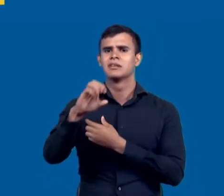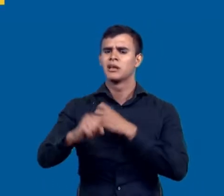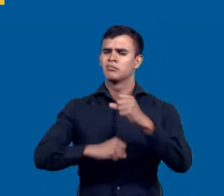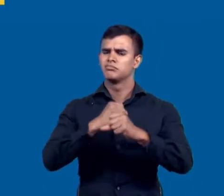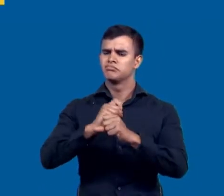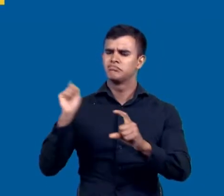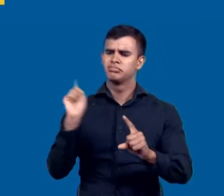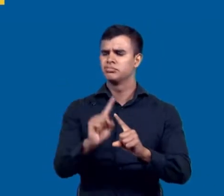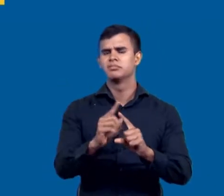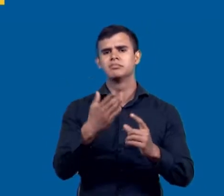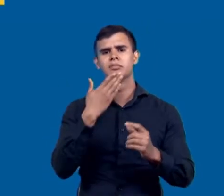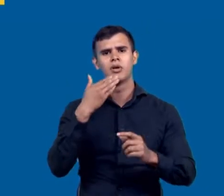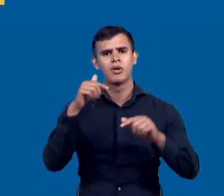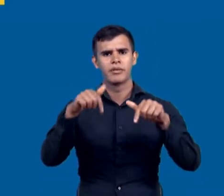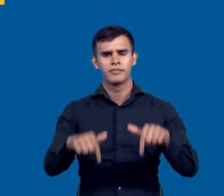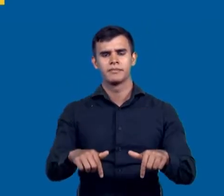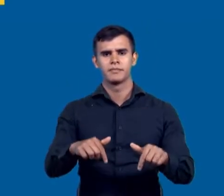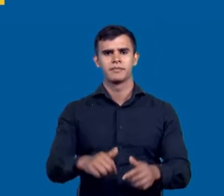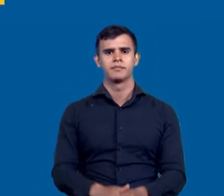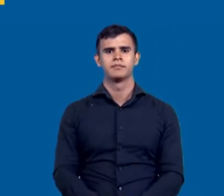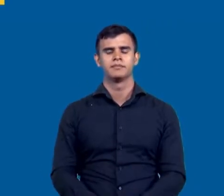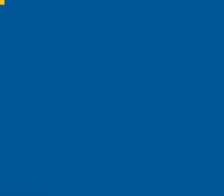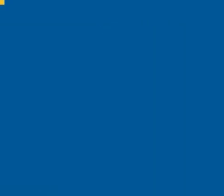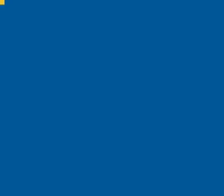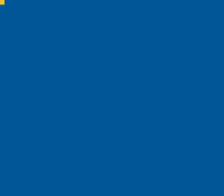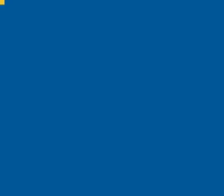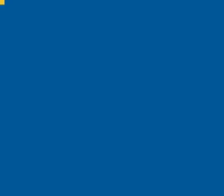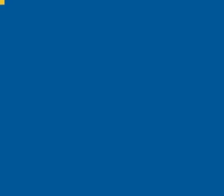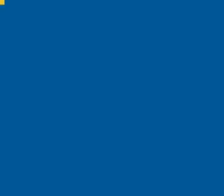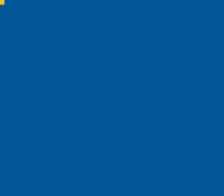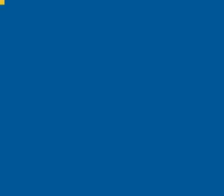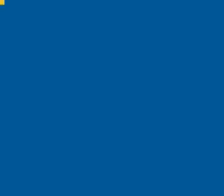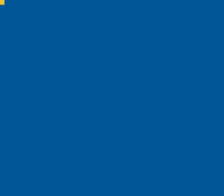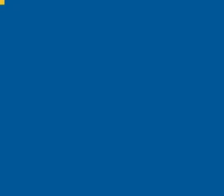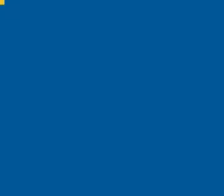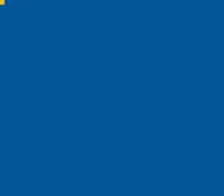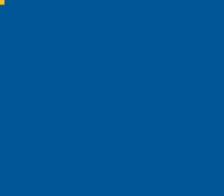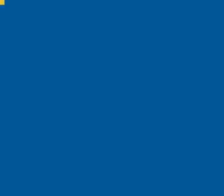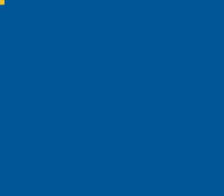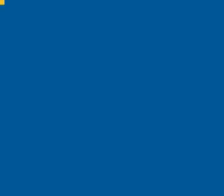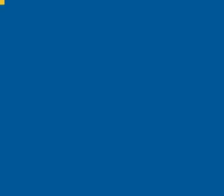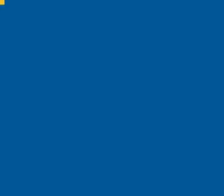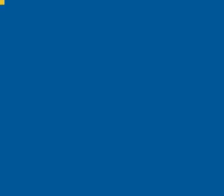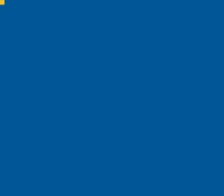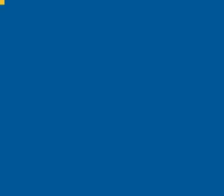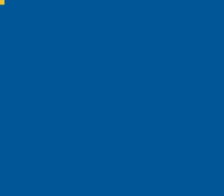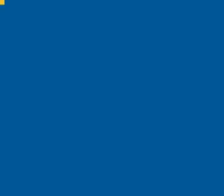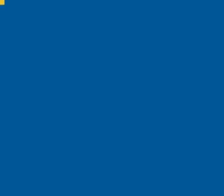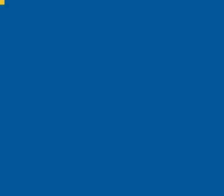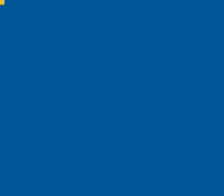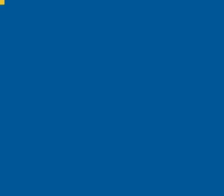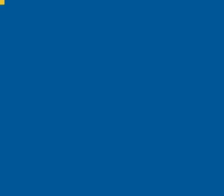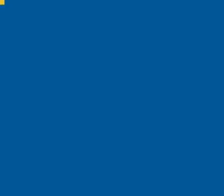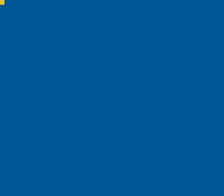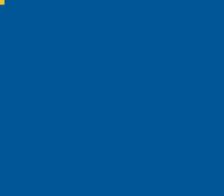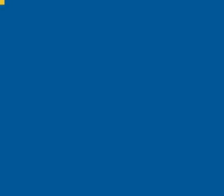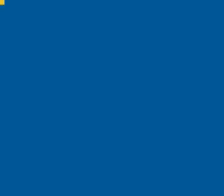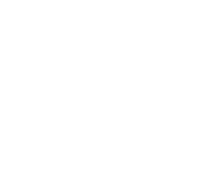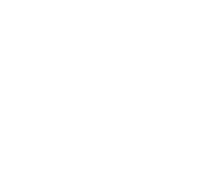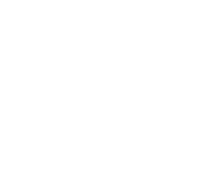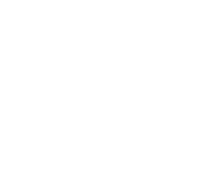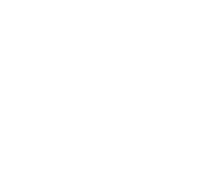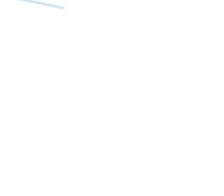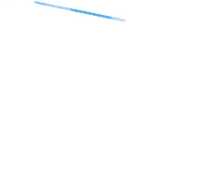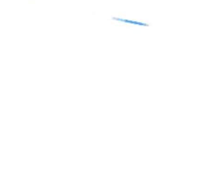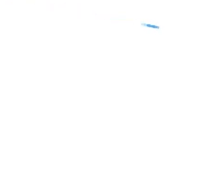de Cali, 60 años, siendo los mejores. Institución sujeta a inspección y vigilancia por el Ministerio de Educación Nacional.